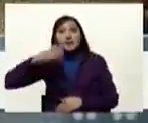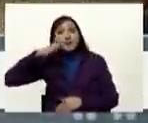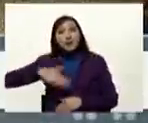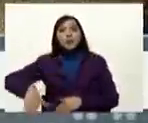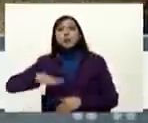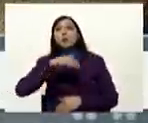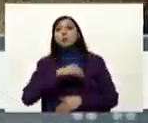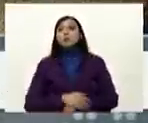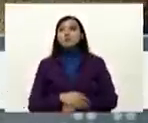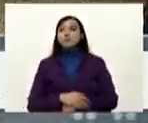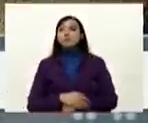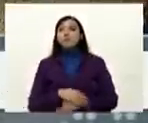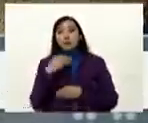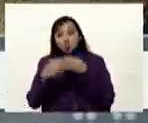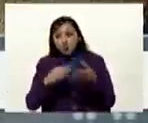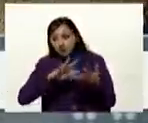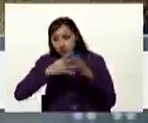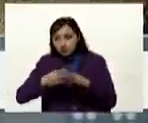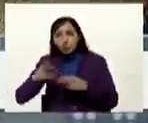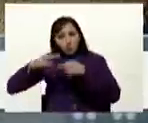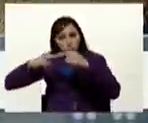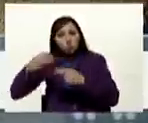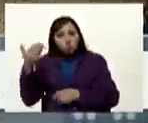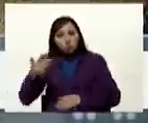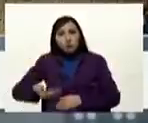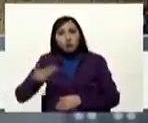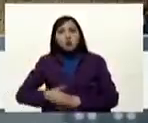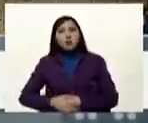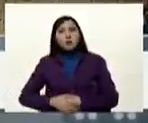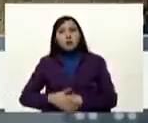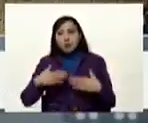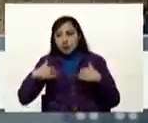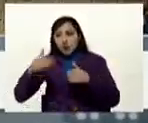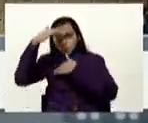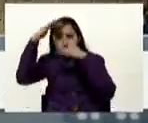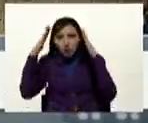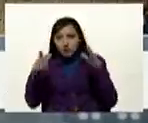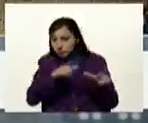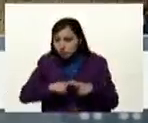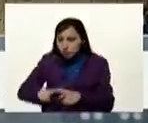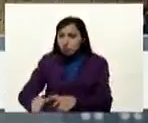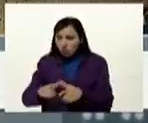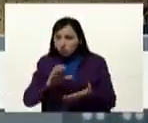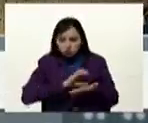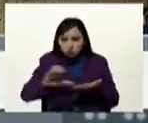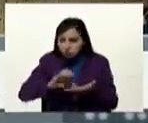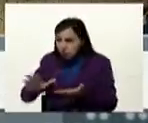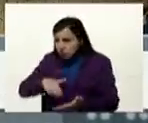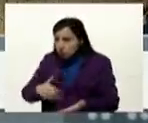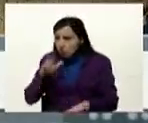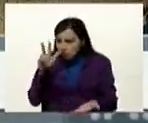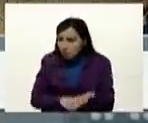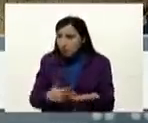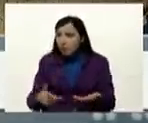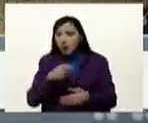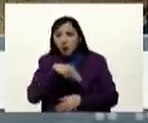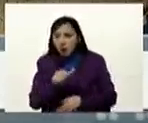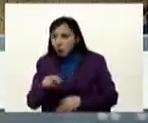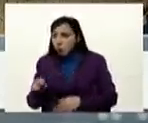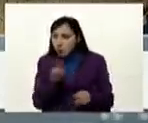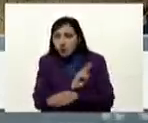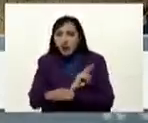a construir ese ambulatorio. Aprobado, mándame el requerimiento de recursos para aprobártelo, Nahum, de